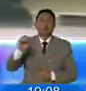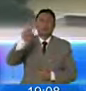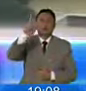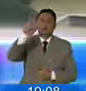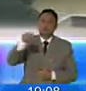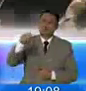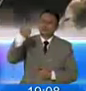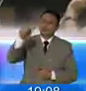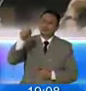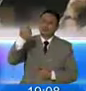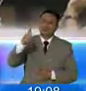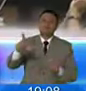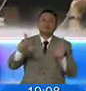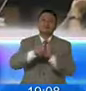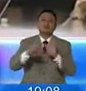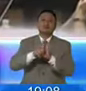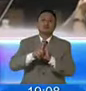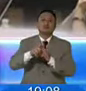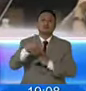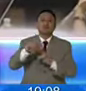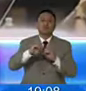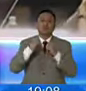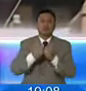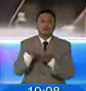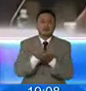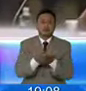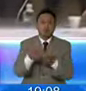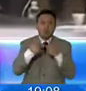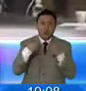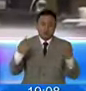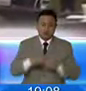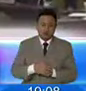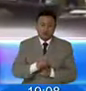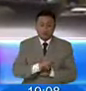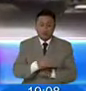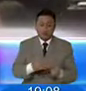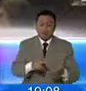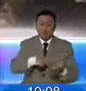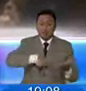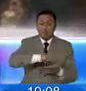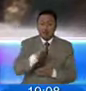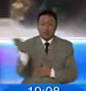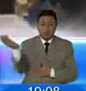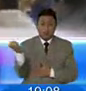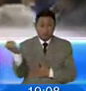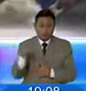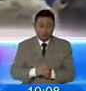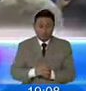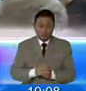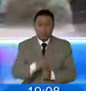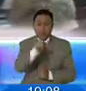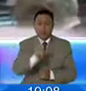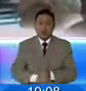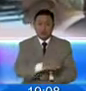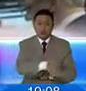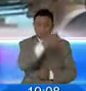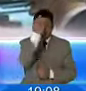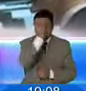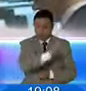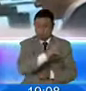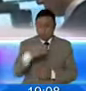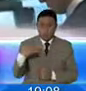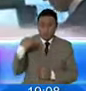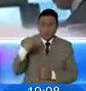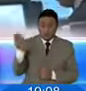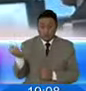Asamblea Nacional la Ley Orgánica de Servicio Público, modificándose la compensación que recibirían quienes se jubilaban voluntariamente en el